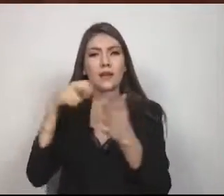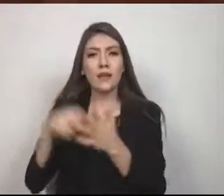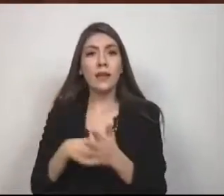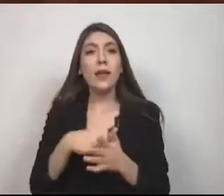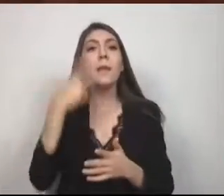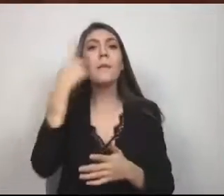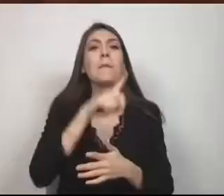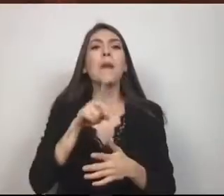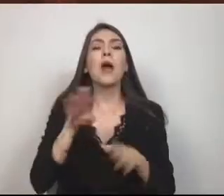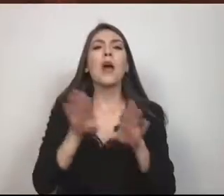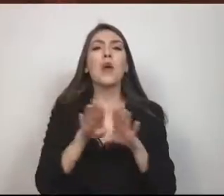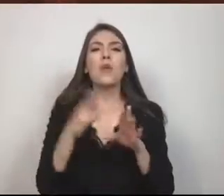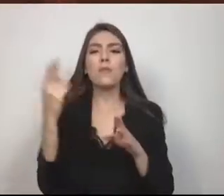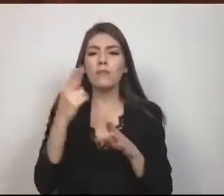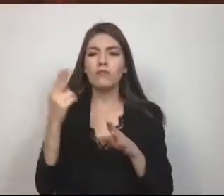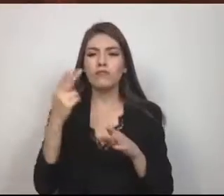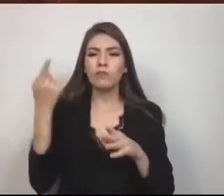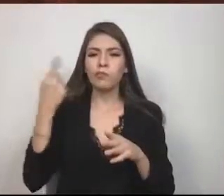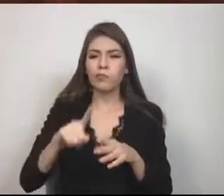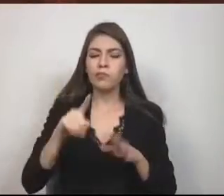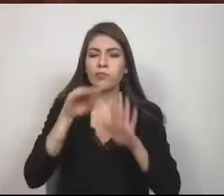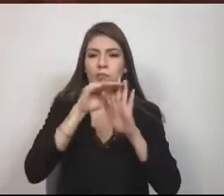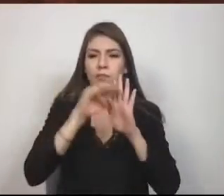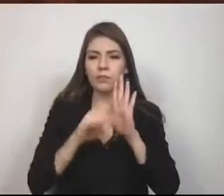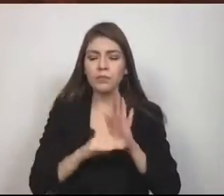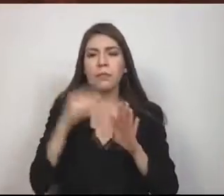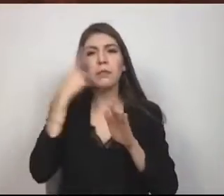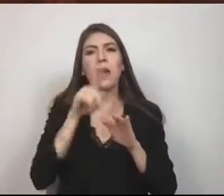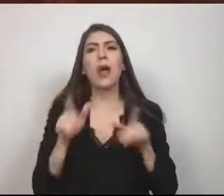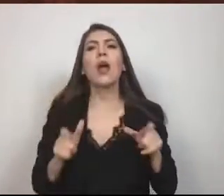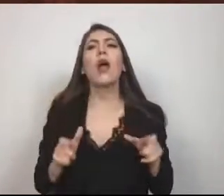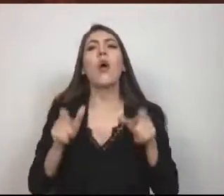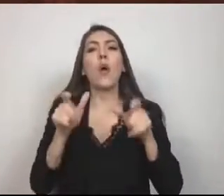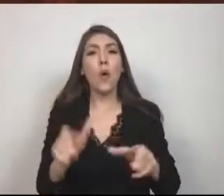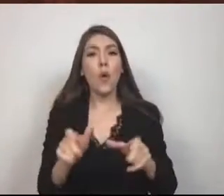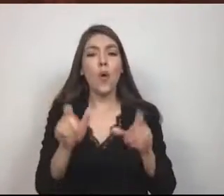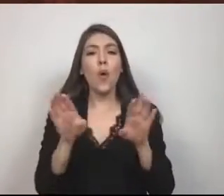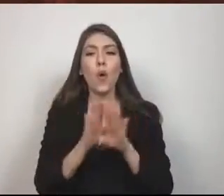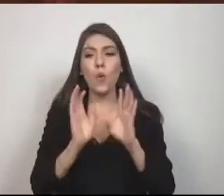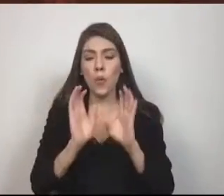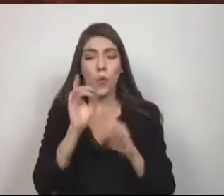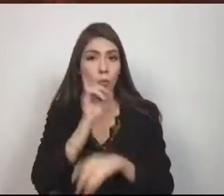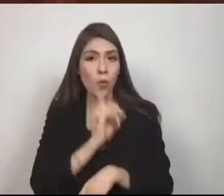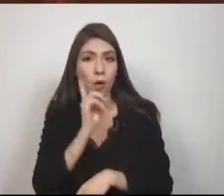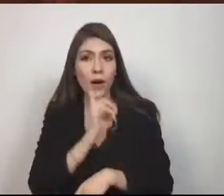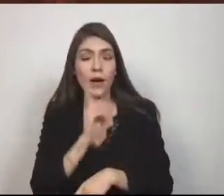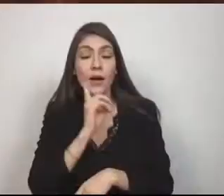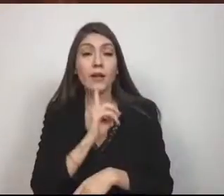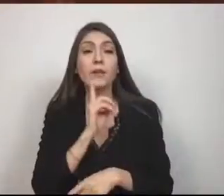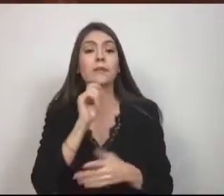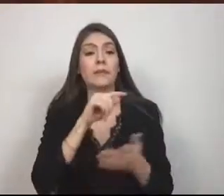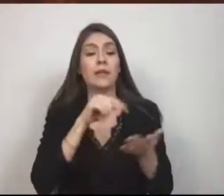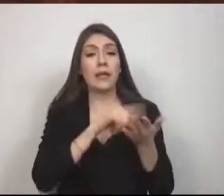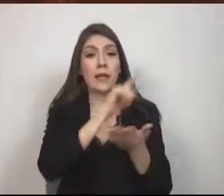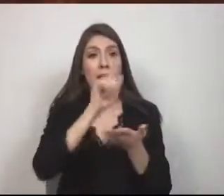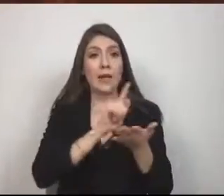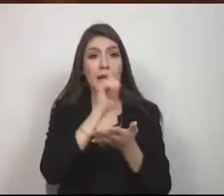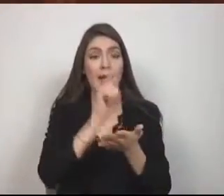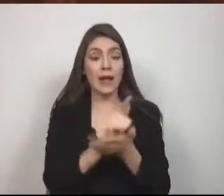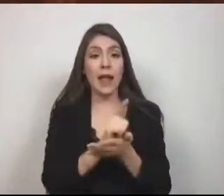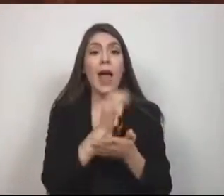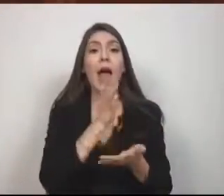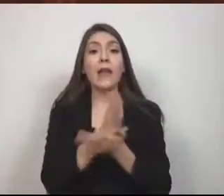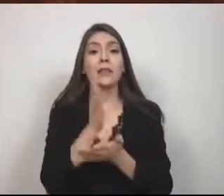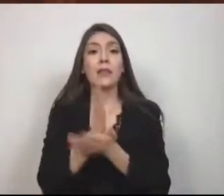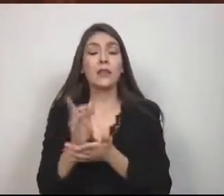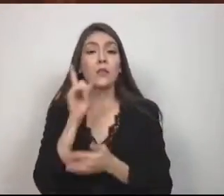de protección, violencias digital y mediática, conforme a la Ley General de Acceso a las Mujeres a una Vida